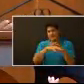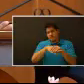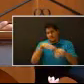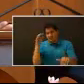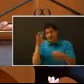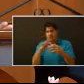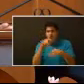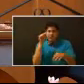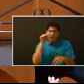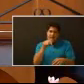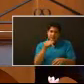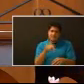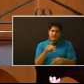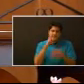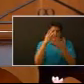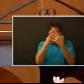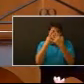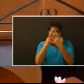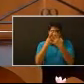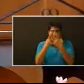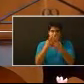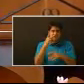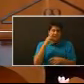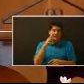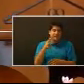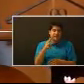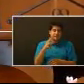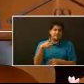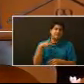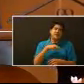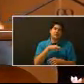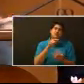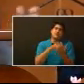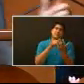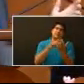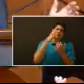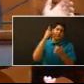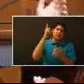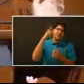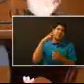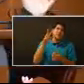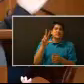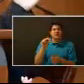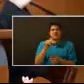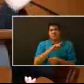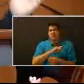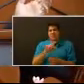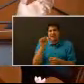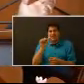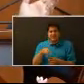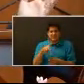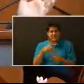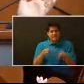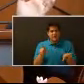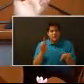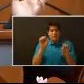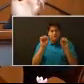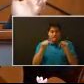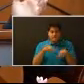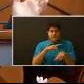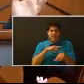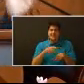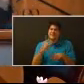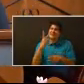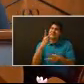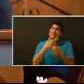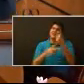la cárcel. Mire, hermano, le pedimos al Señor que no sea así, pero puede ser que venga un